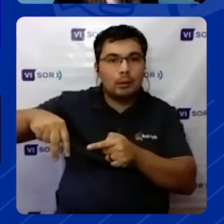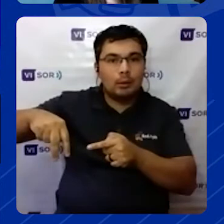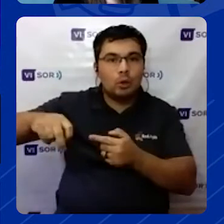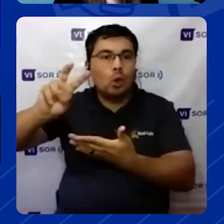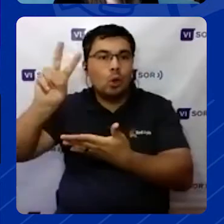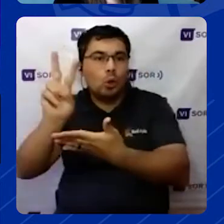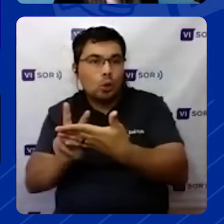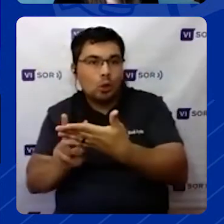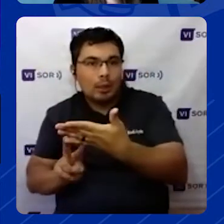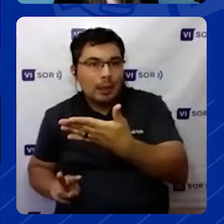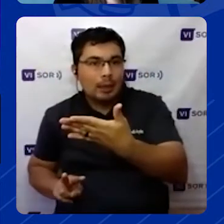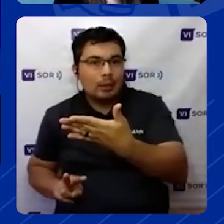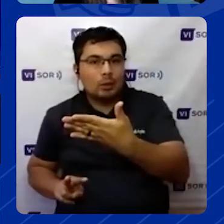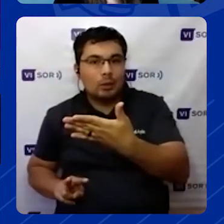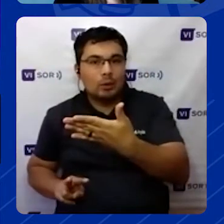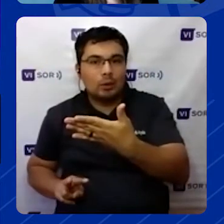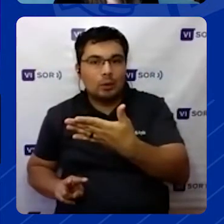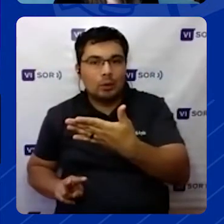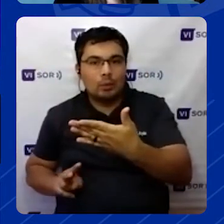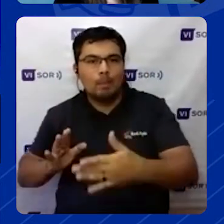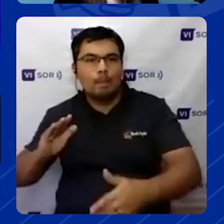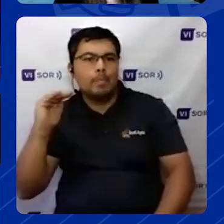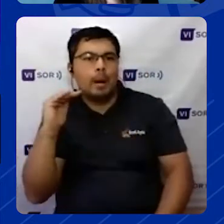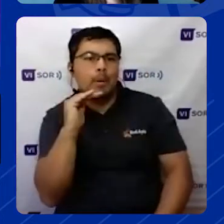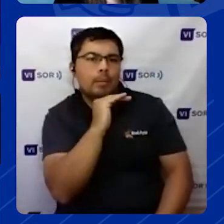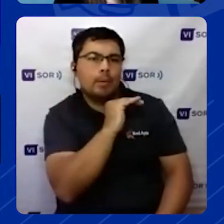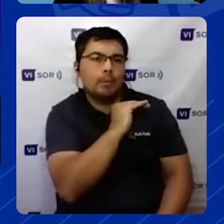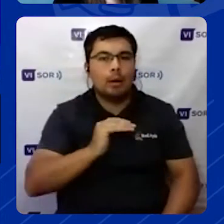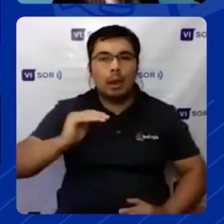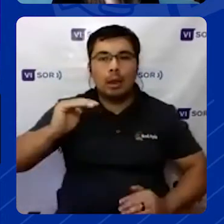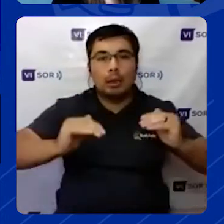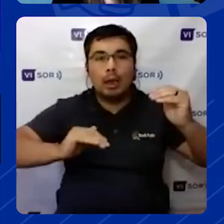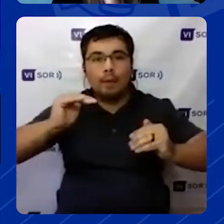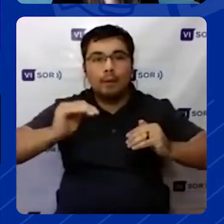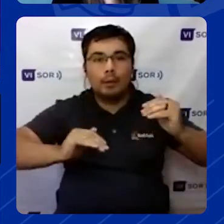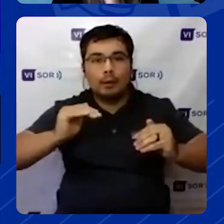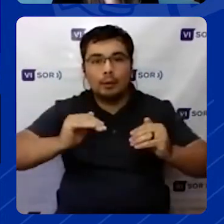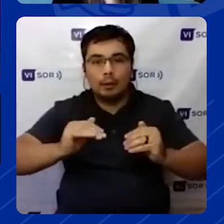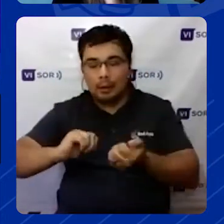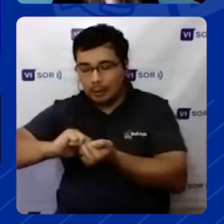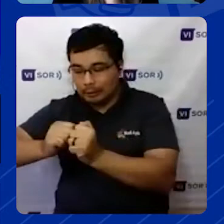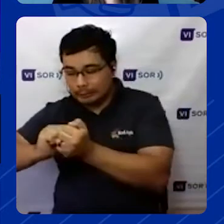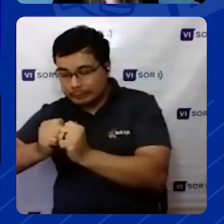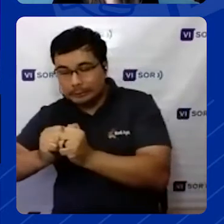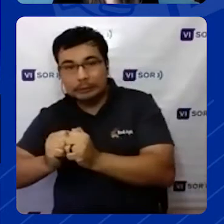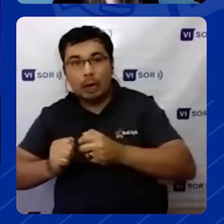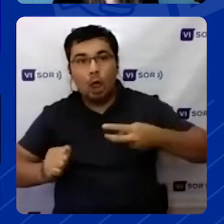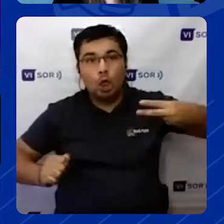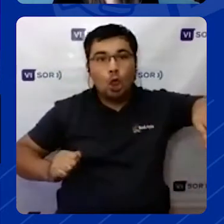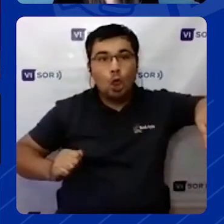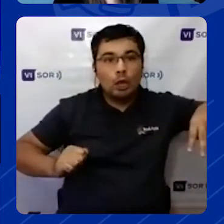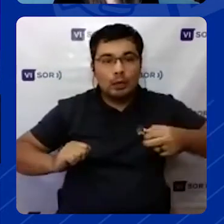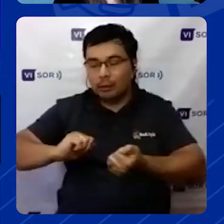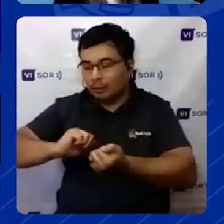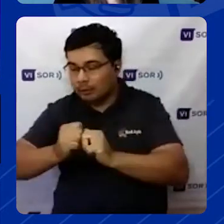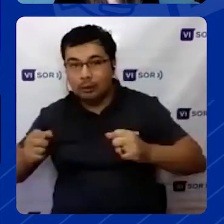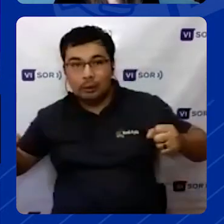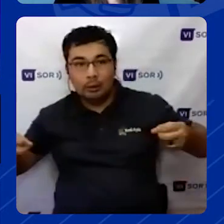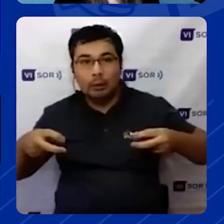de validación es más lento que las noticias? Entonces, como que van quedando desactualizados. ¿Cómo se hace en esa área?